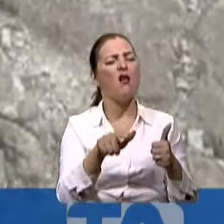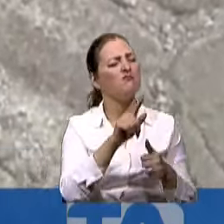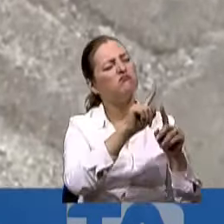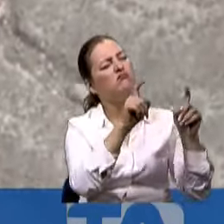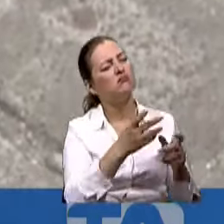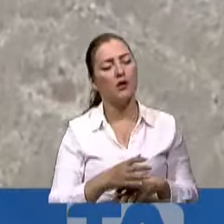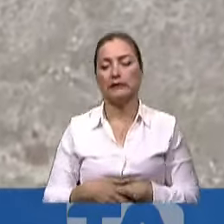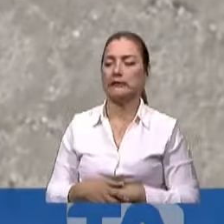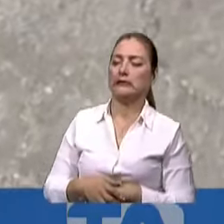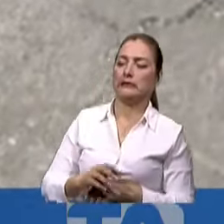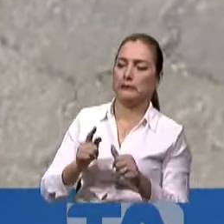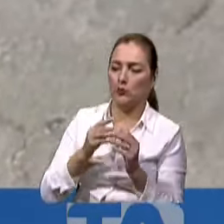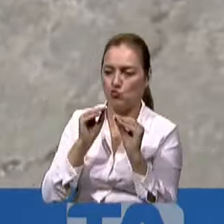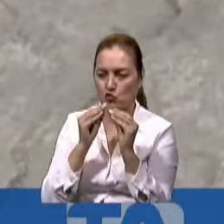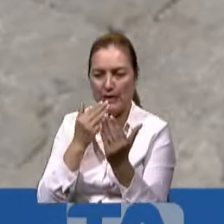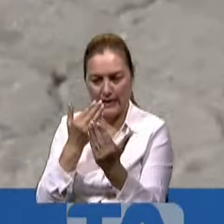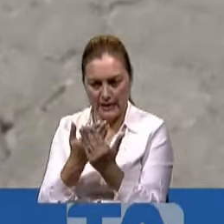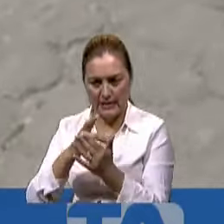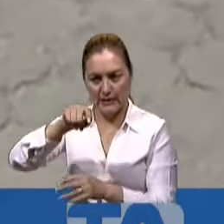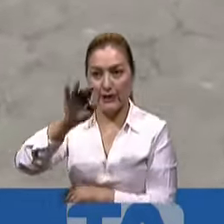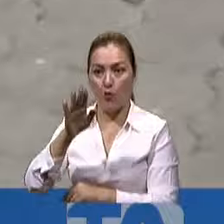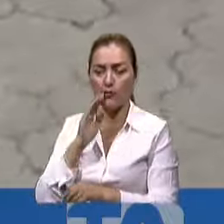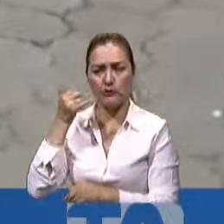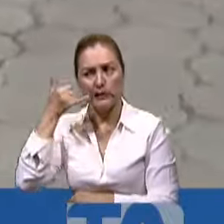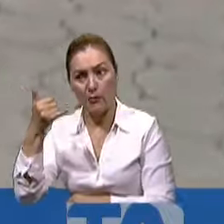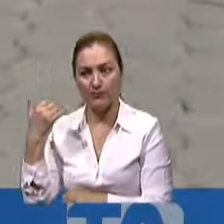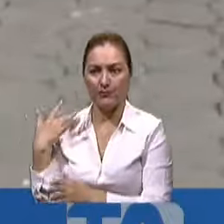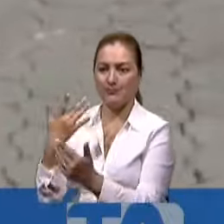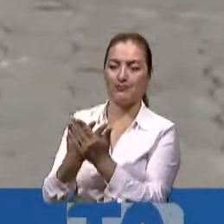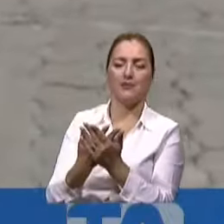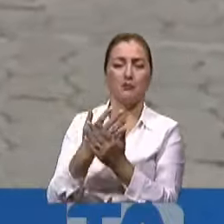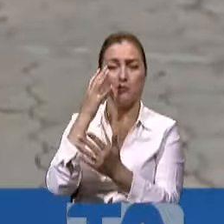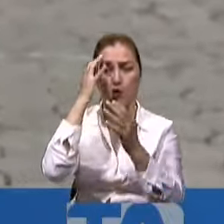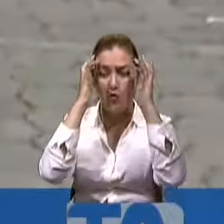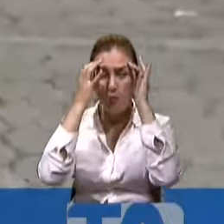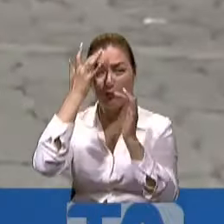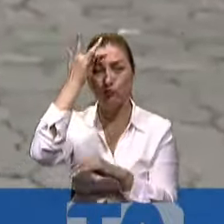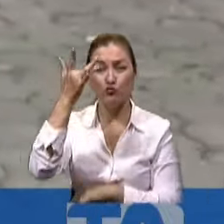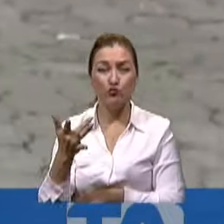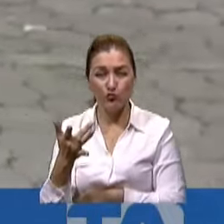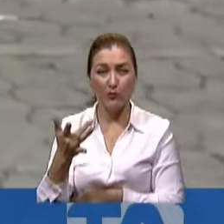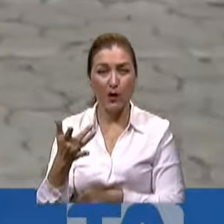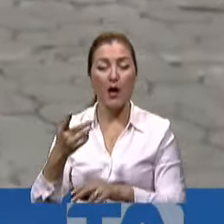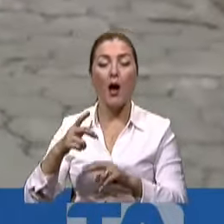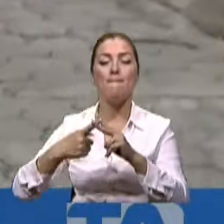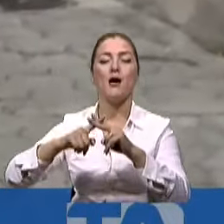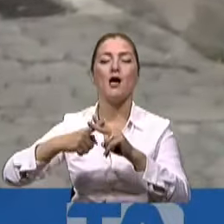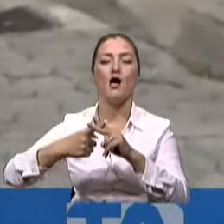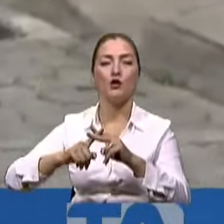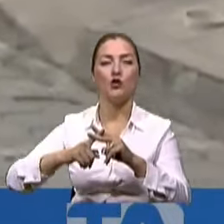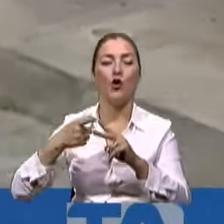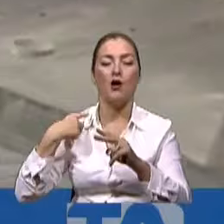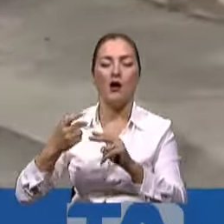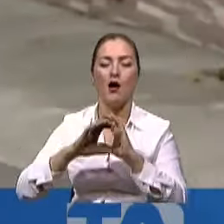estado. Bueno, primeramente muchas gracias por acudir a nuestro llamado. La verdad que estamos bastante preocupados porque desde que se hizo el